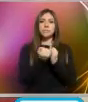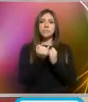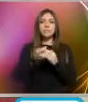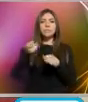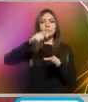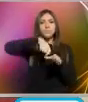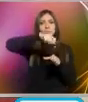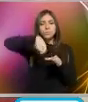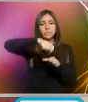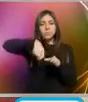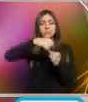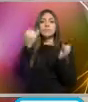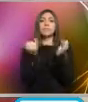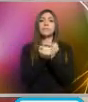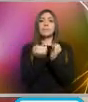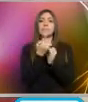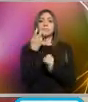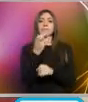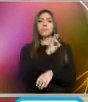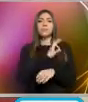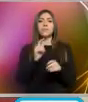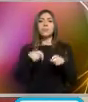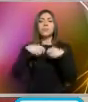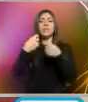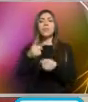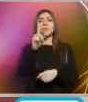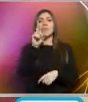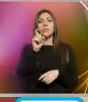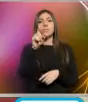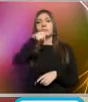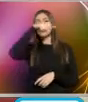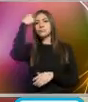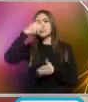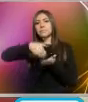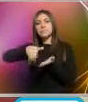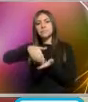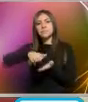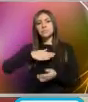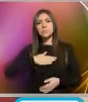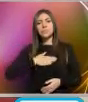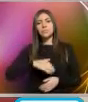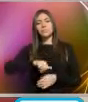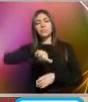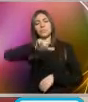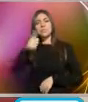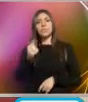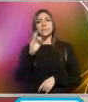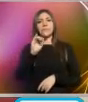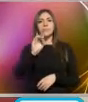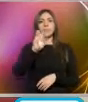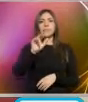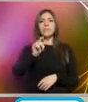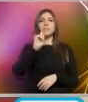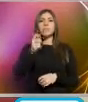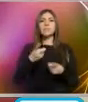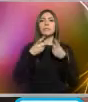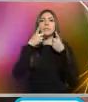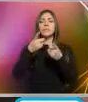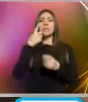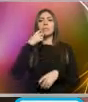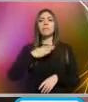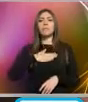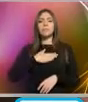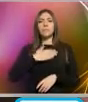fibra soluble es la que le va a traer el agua y le va a facilitar la excreción, y la fibra insoluble es la que le va a dar volumen a las